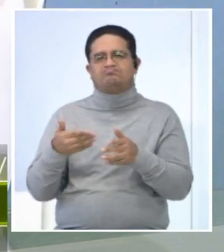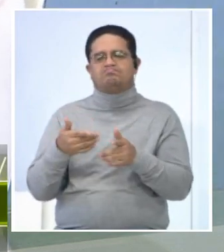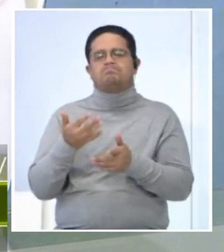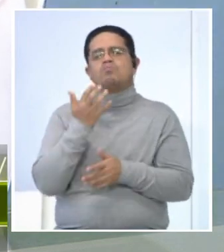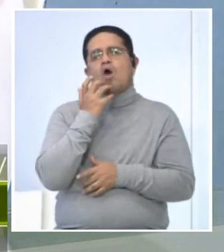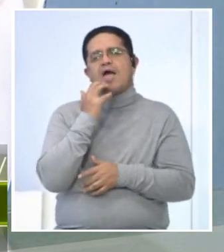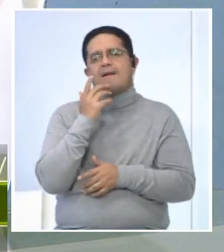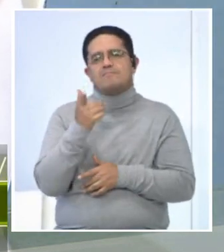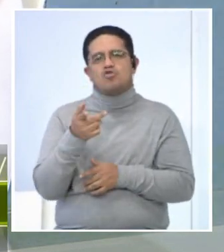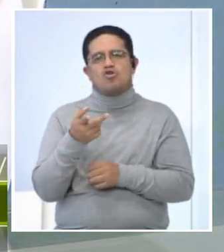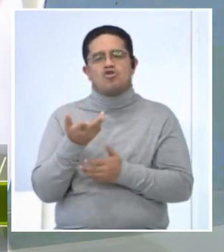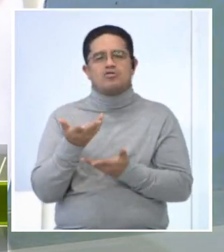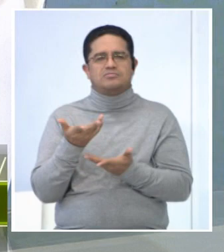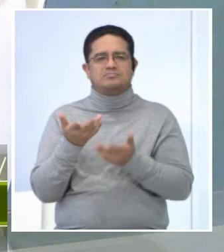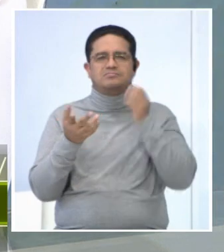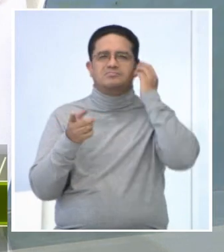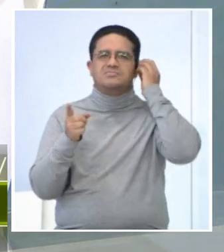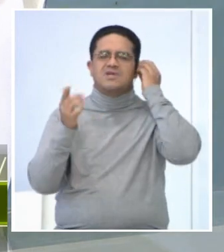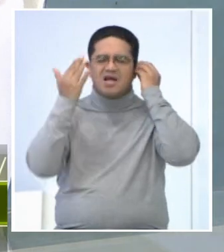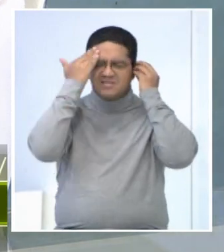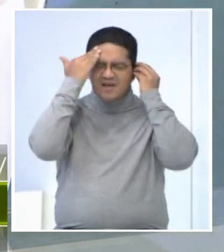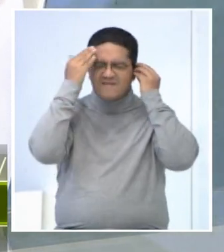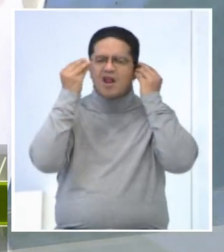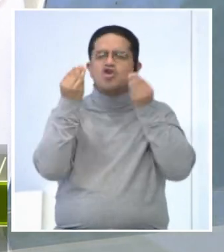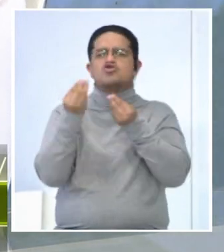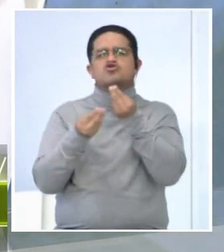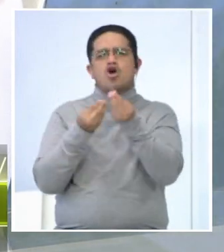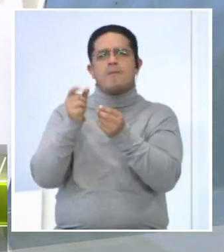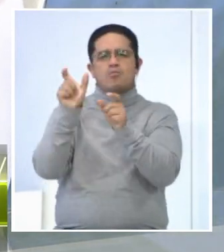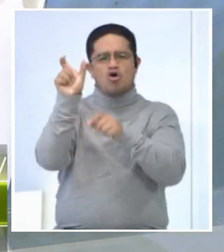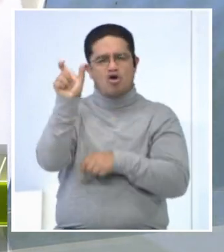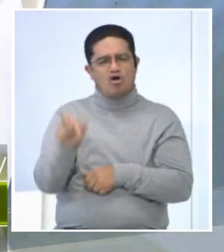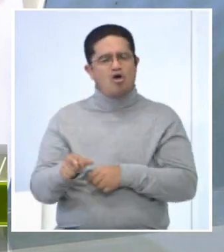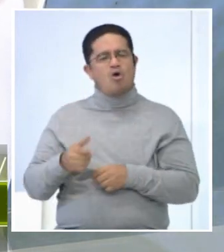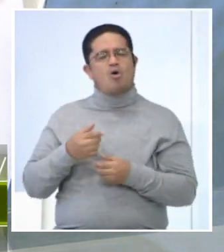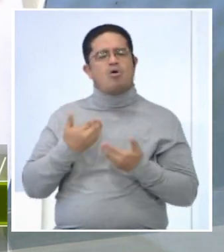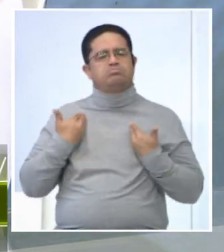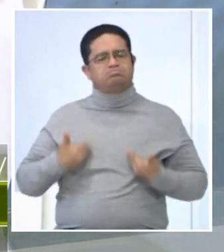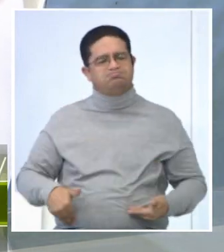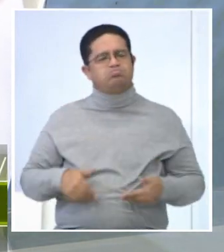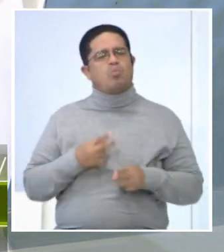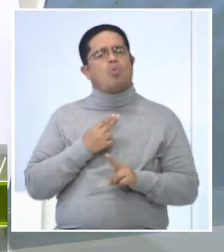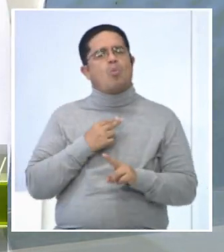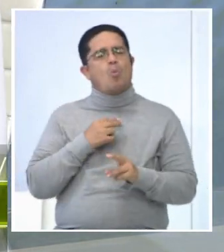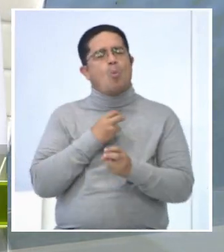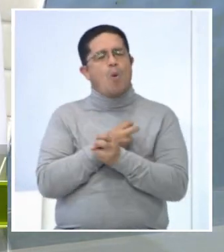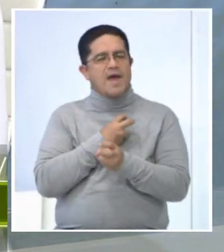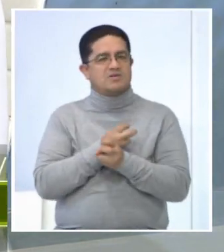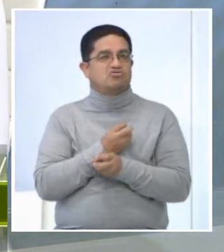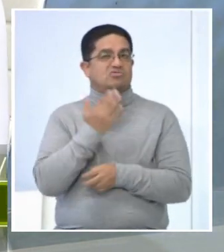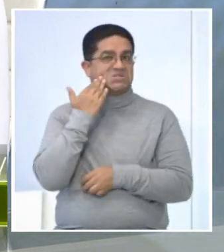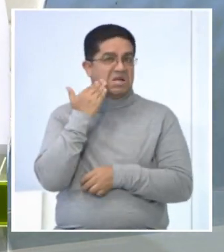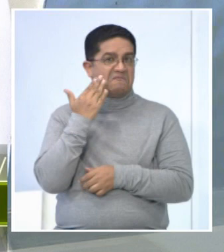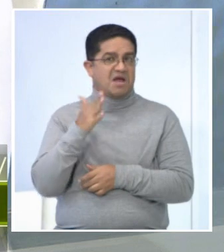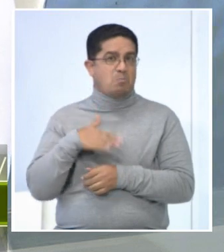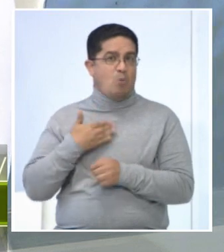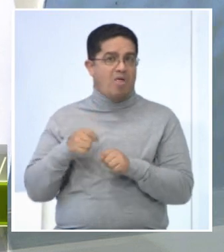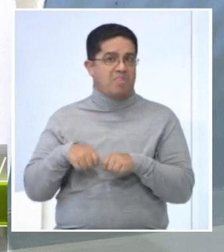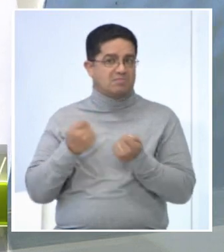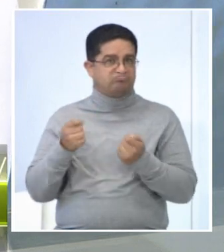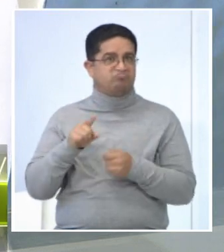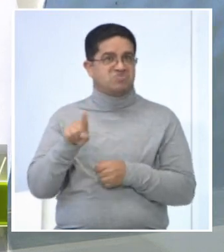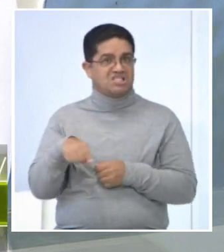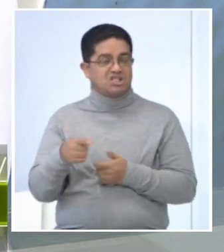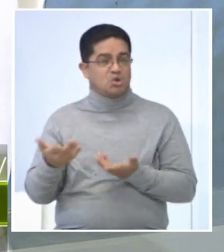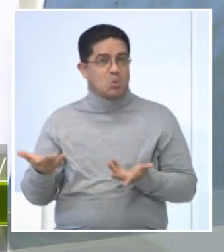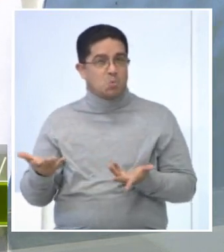gold estándar para saber cómo está ese hueso o los huesos de nuestro cuerpo y saber si tenemos mayor predisposición a